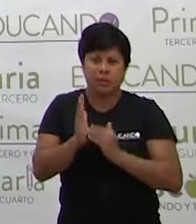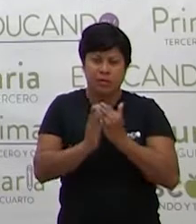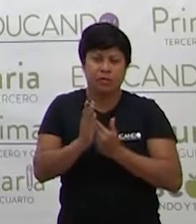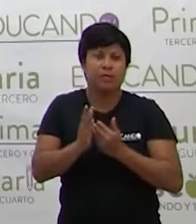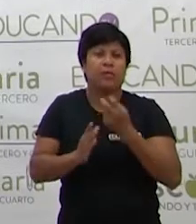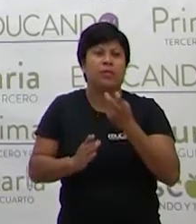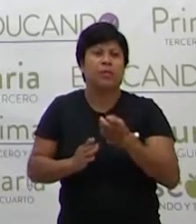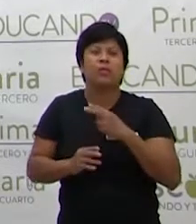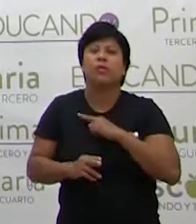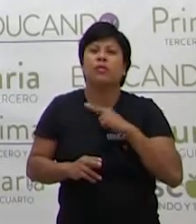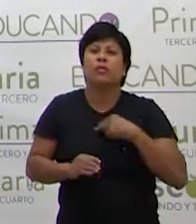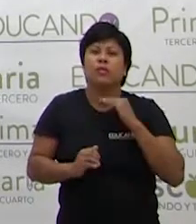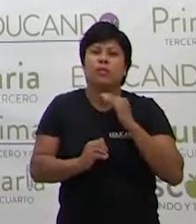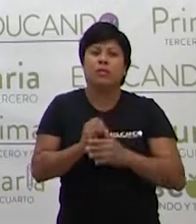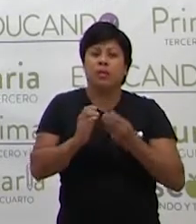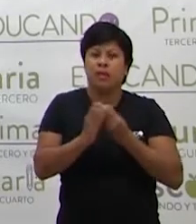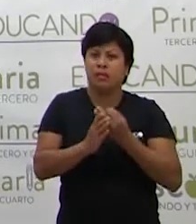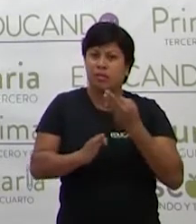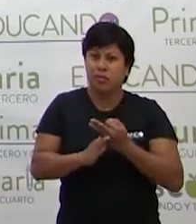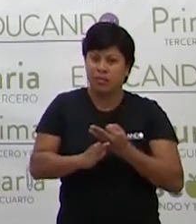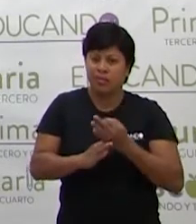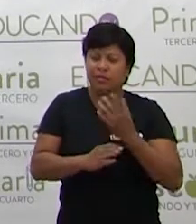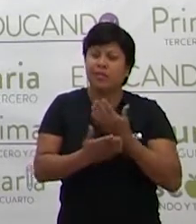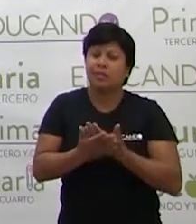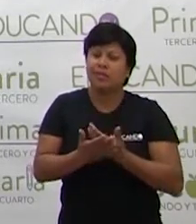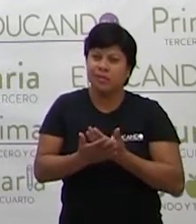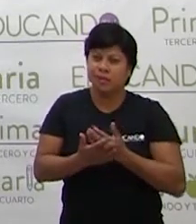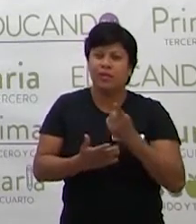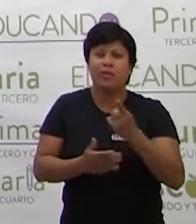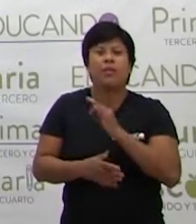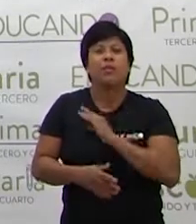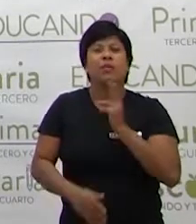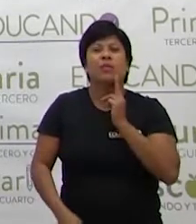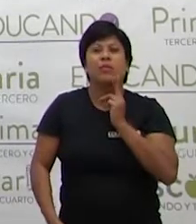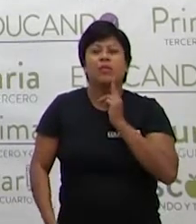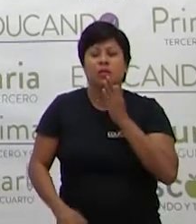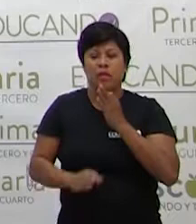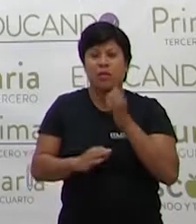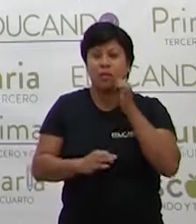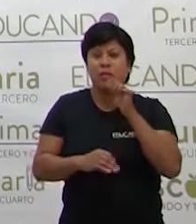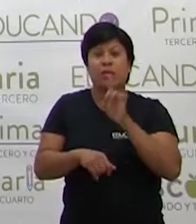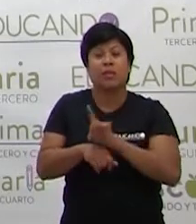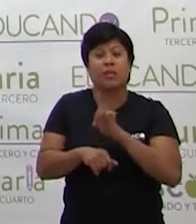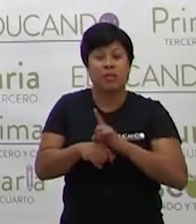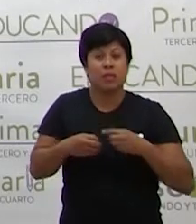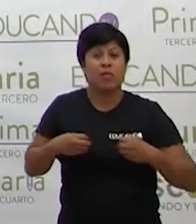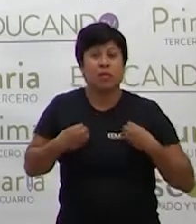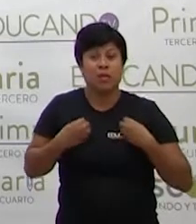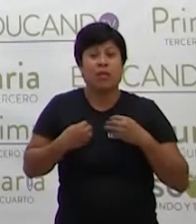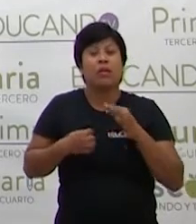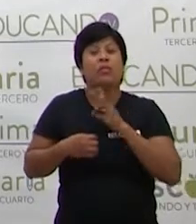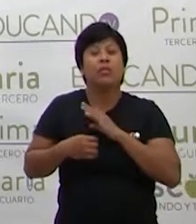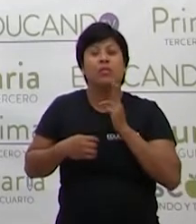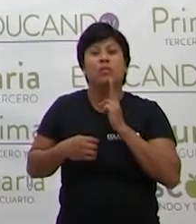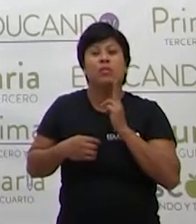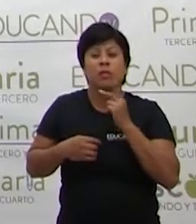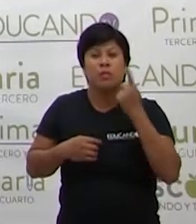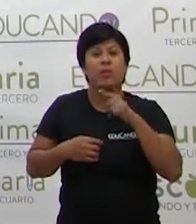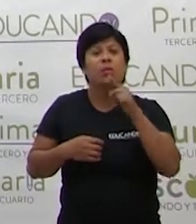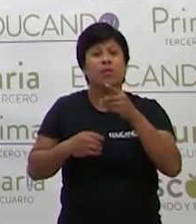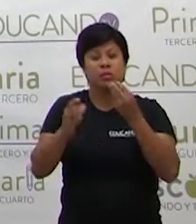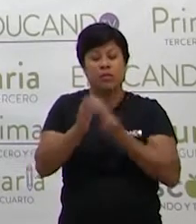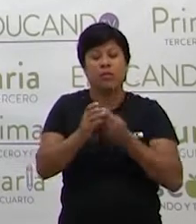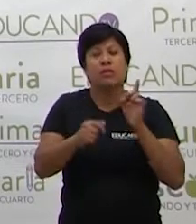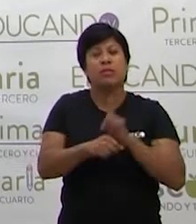Y así terminamos la clase de hoy. Espero que te sirva en tu diario vivir, que te sirva para que lo apliques en tus